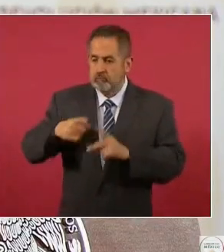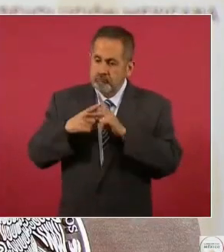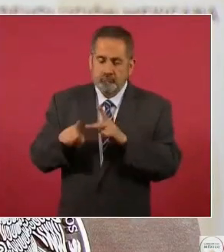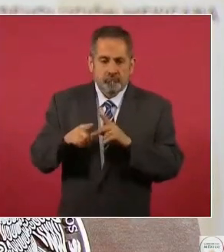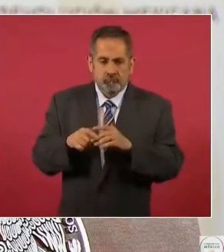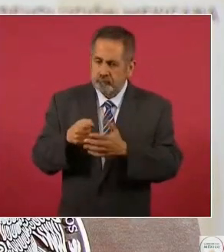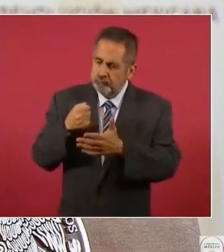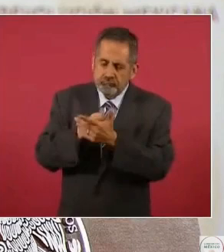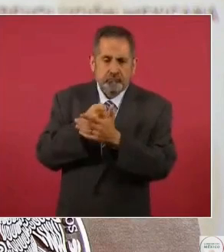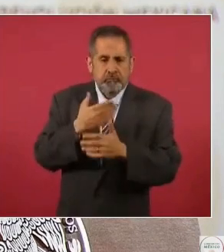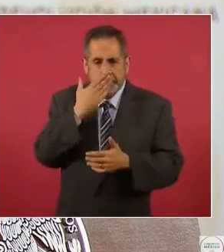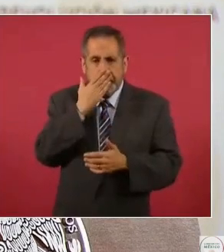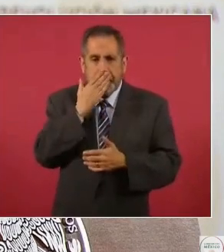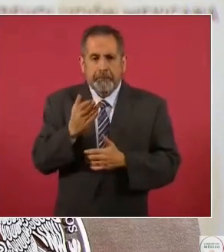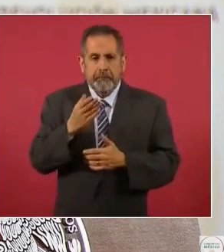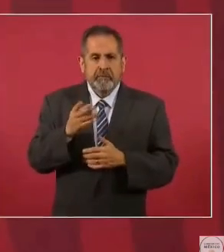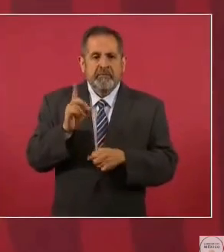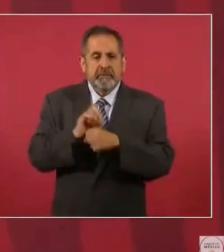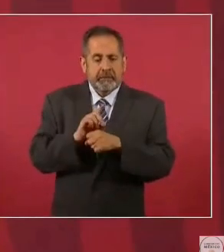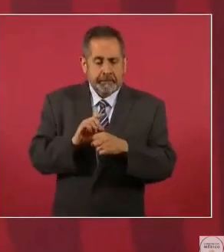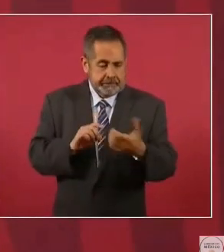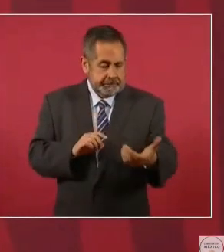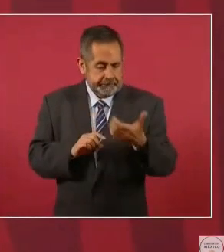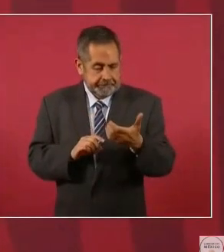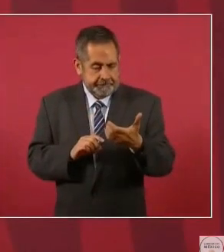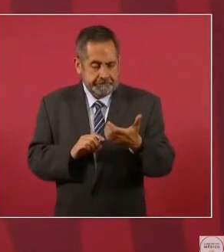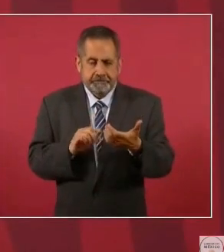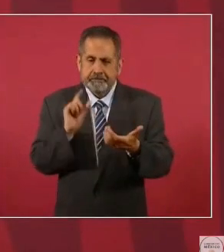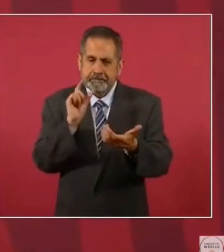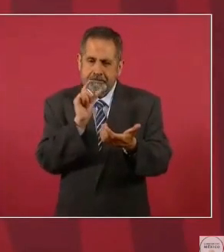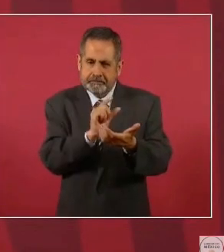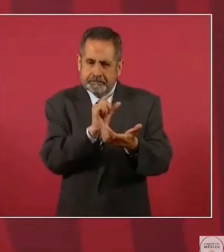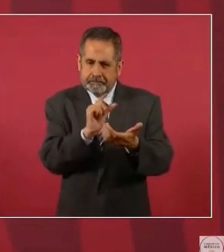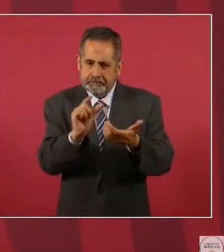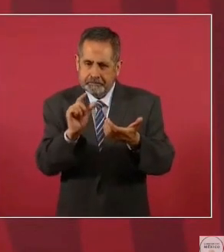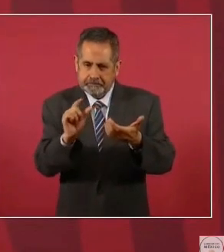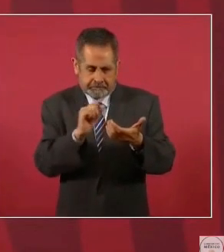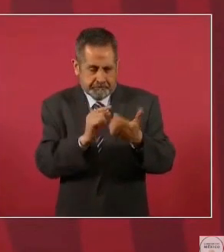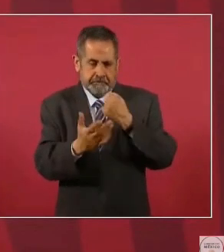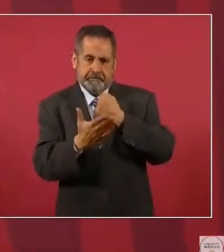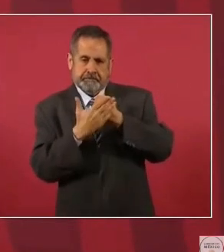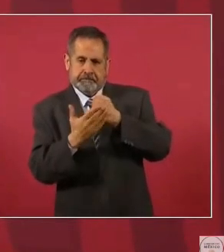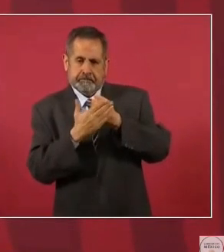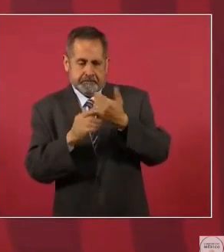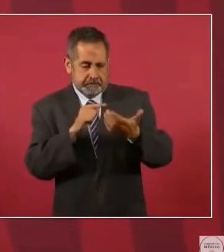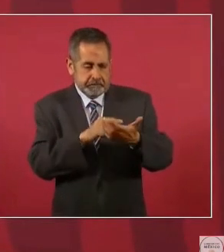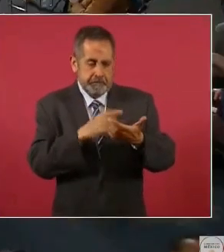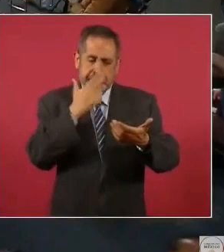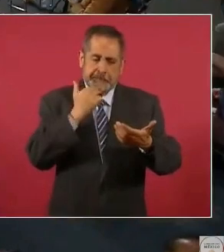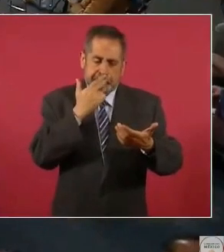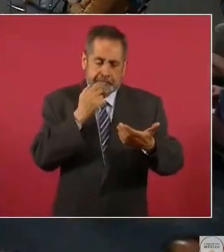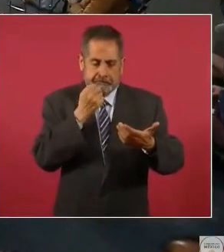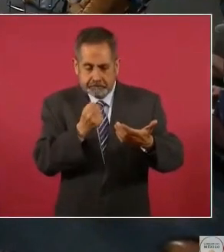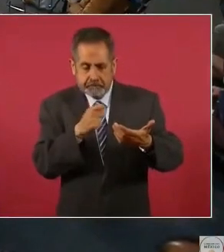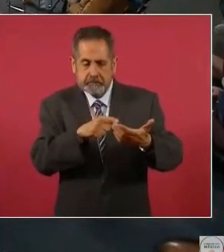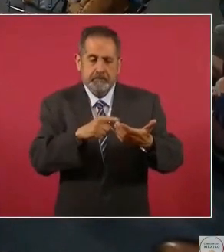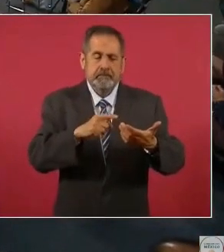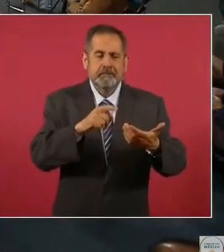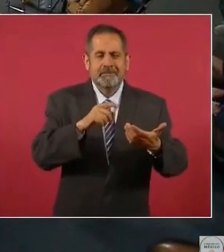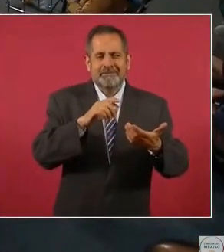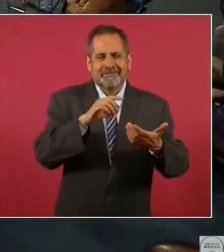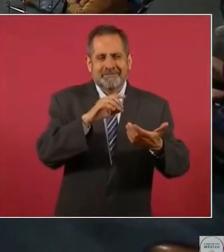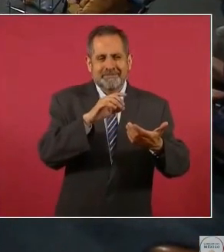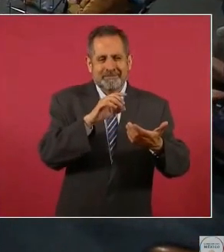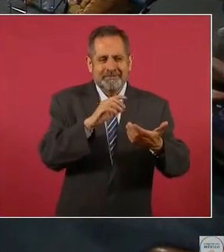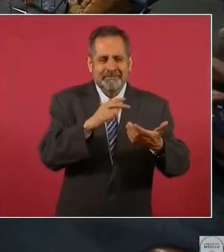manera contundente identificando estos sellos de advertencia como un primer paso muy importante para poder regular